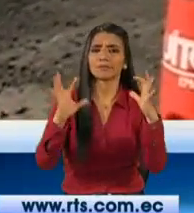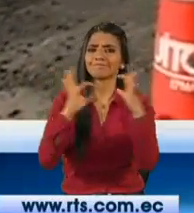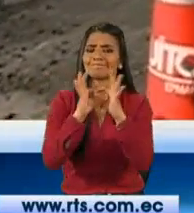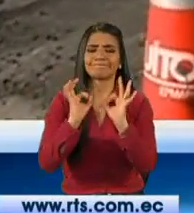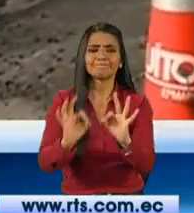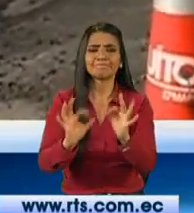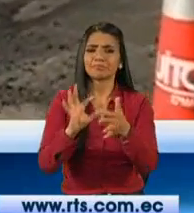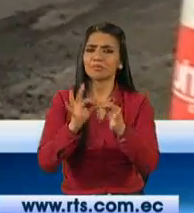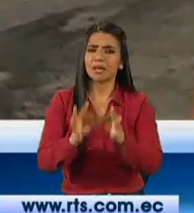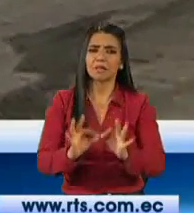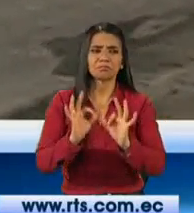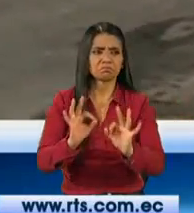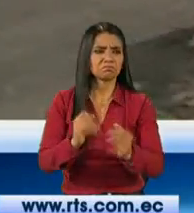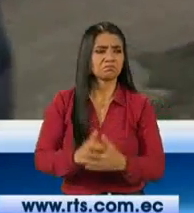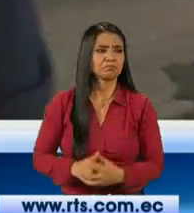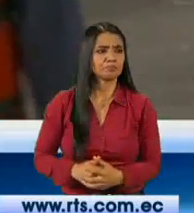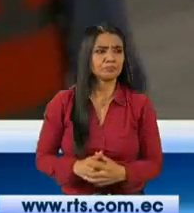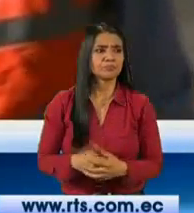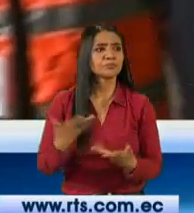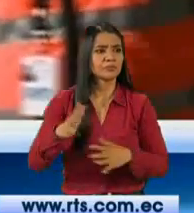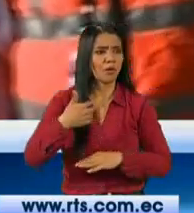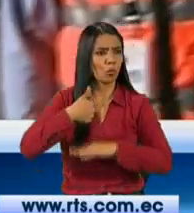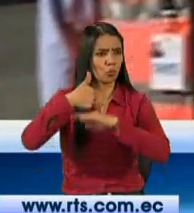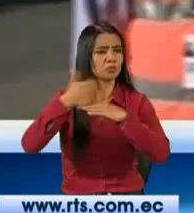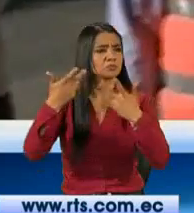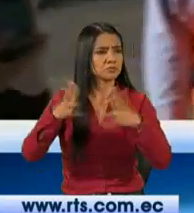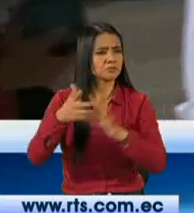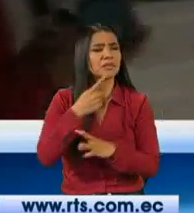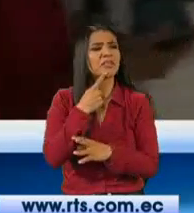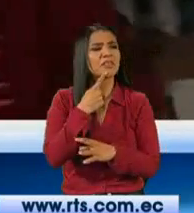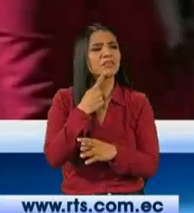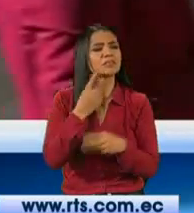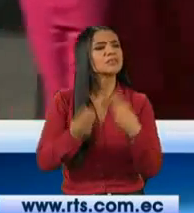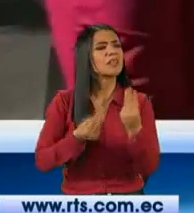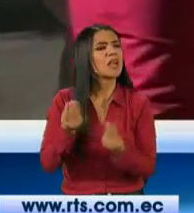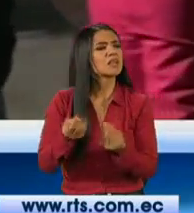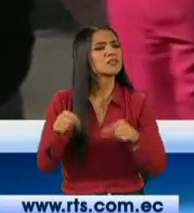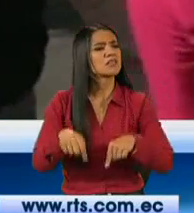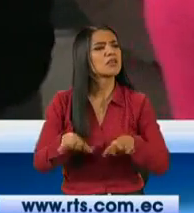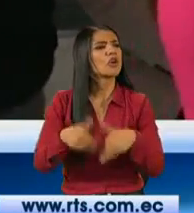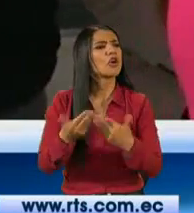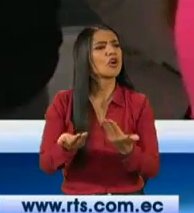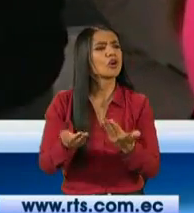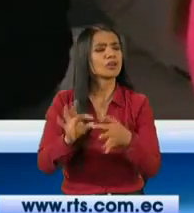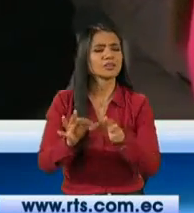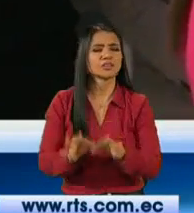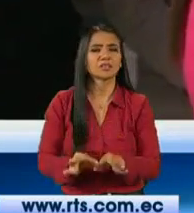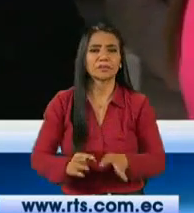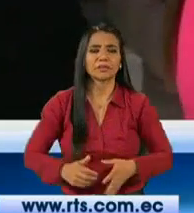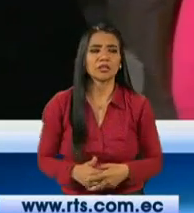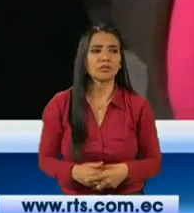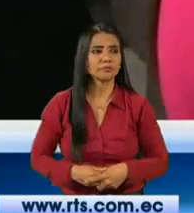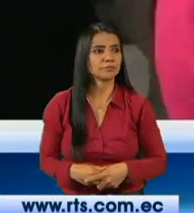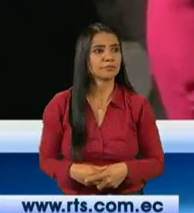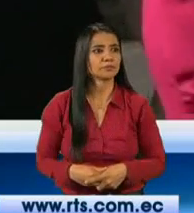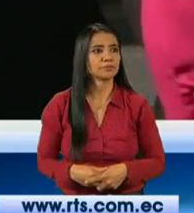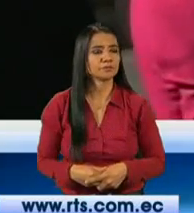esta calle. Y precisamente nos encontramos con las autoridades para que nos digan qué es lo que se hizo aquí, cómo se intervino. Precisamente estamos con el ingeniero